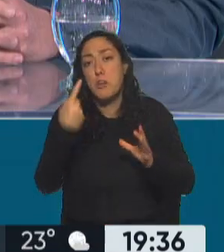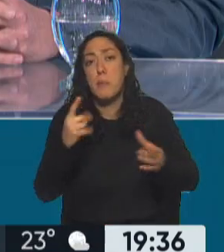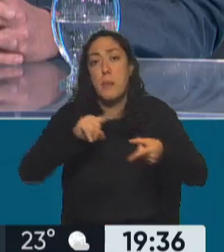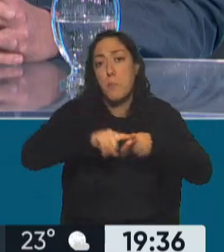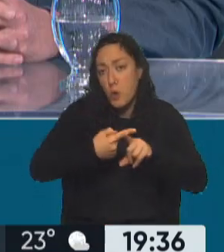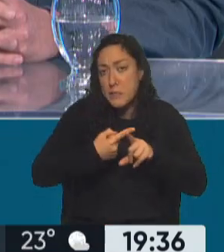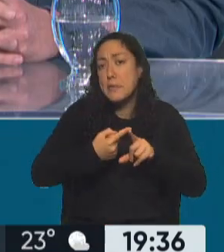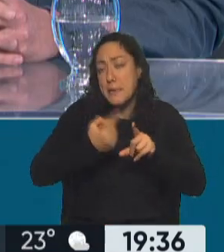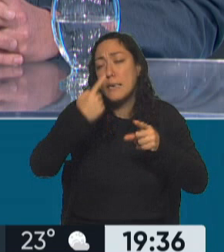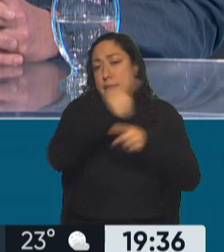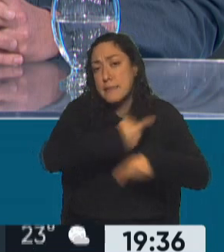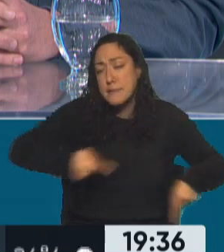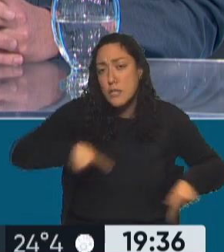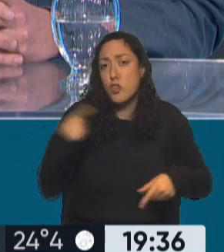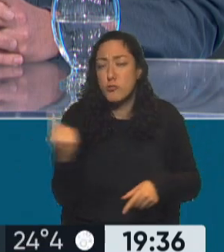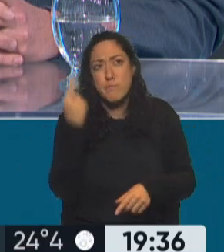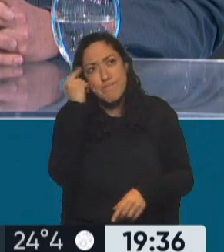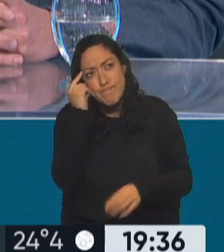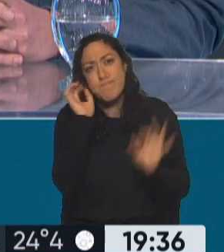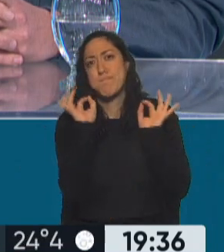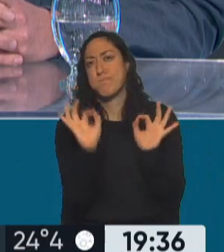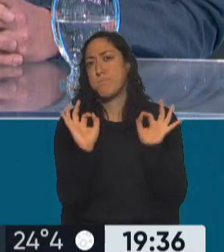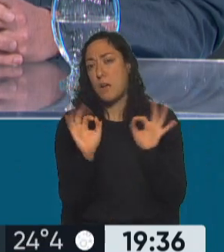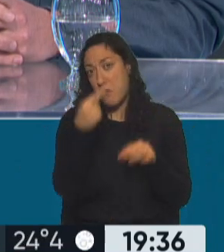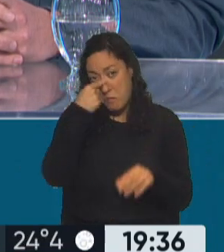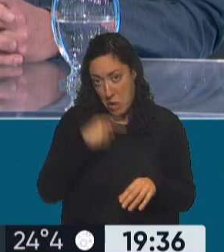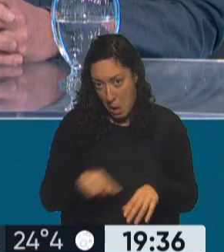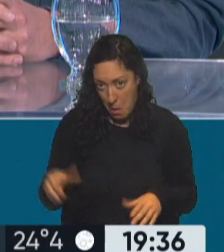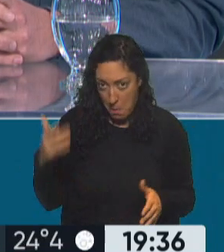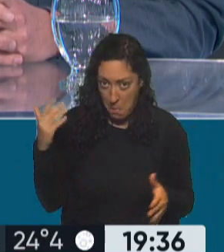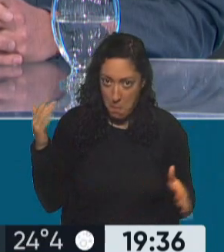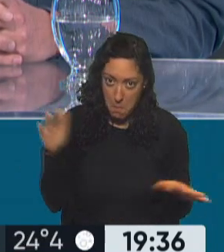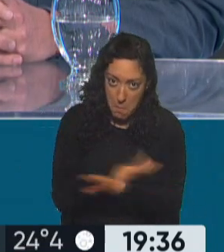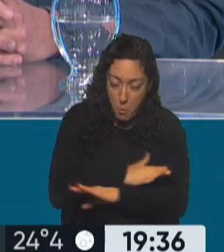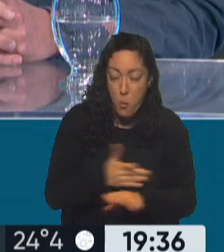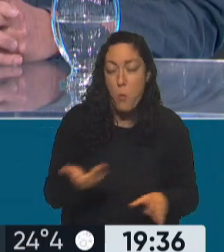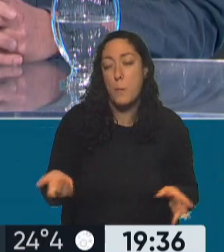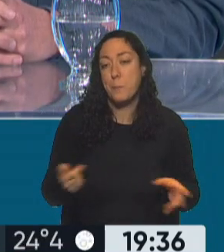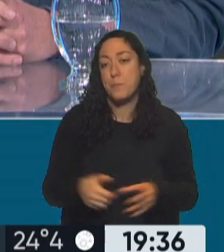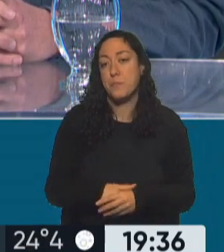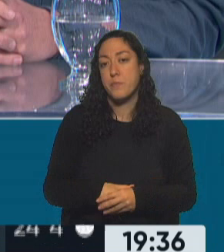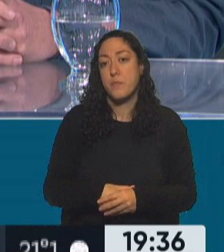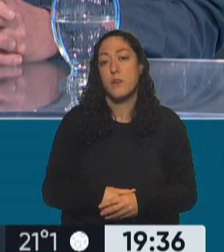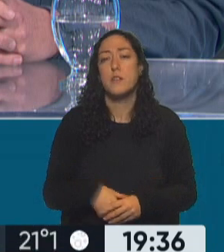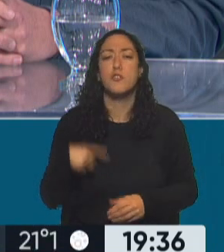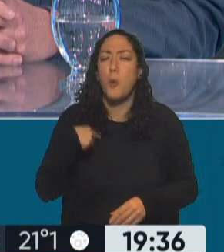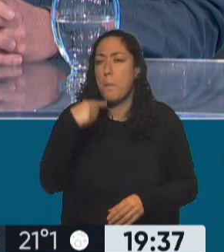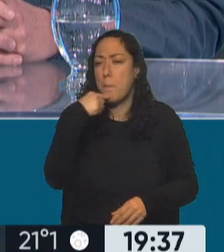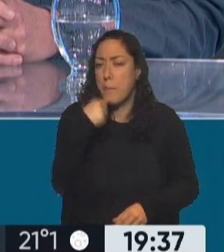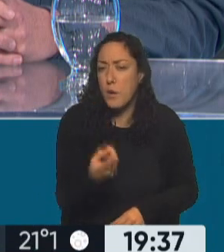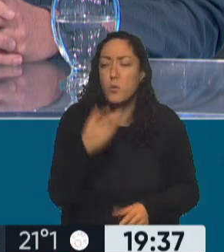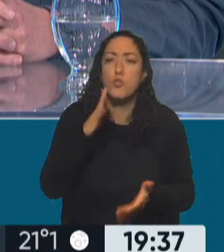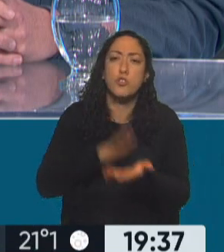cosas que nos parecían saldadas y que efectivamente se pusieron en discusión. Pero yo Sí. pregunto, y esto es una pregunta